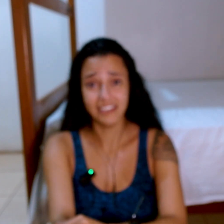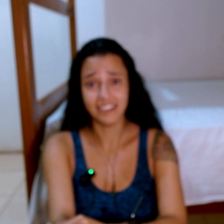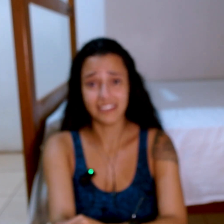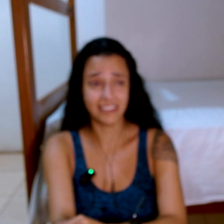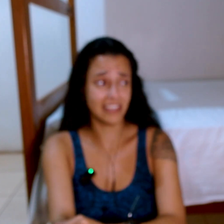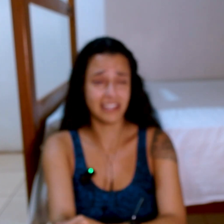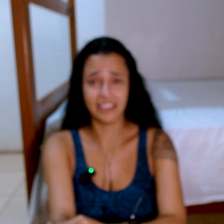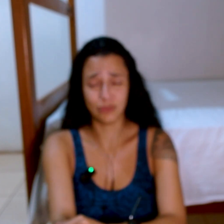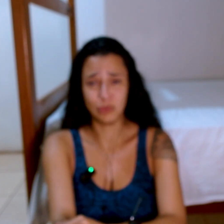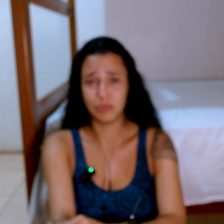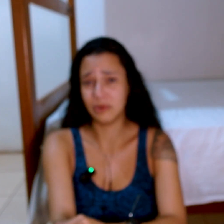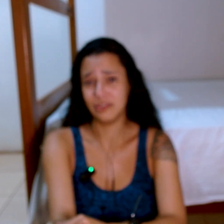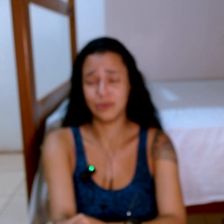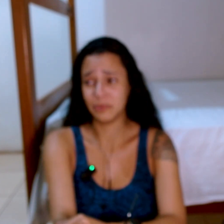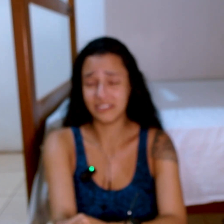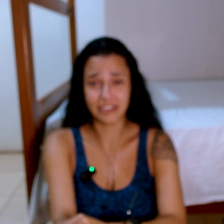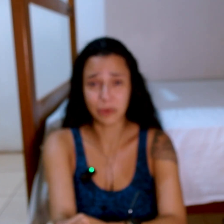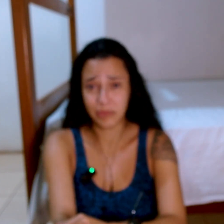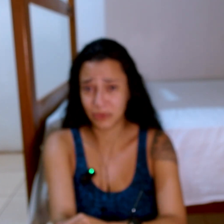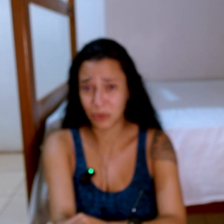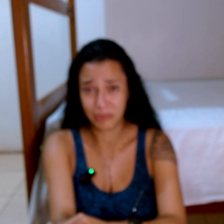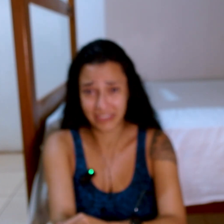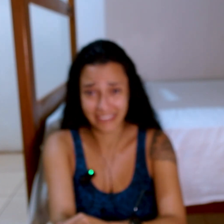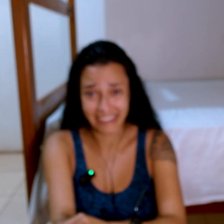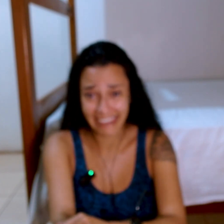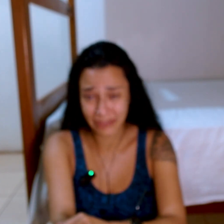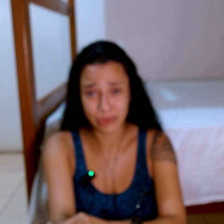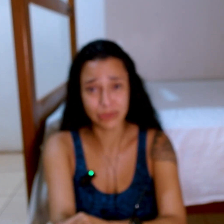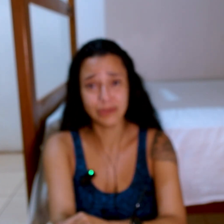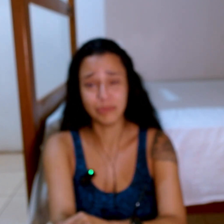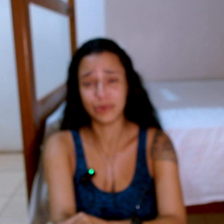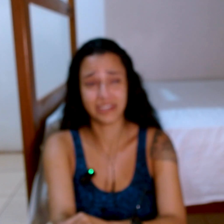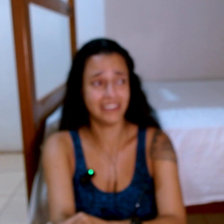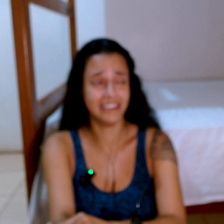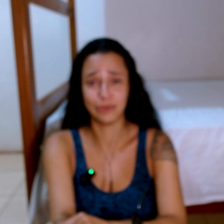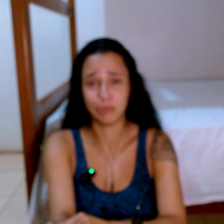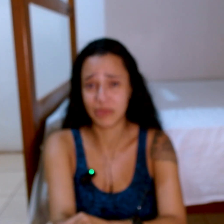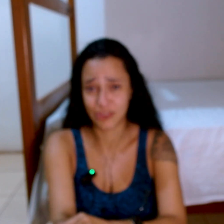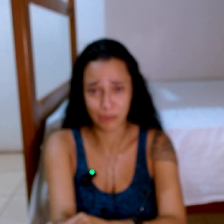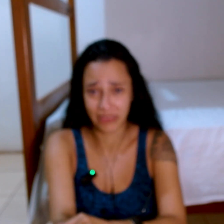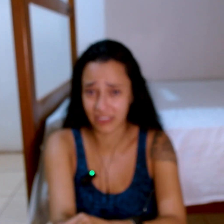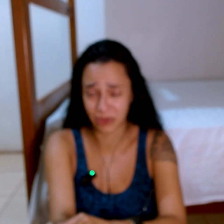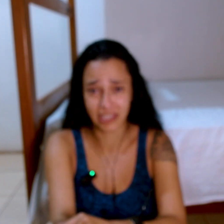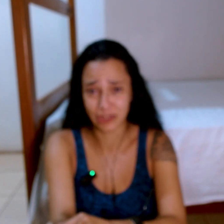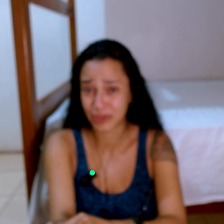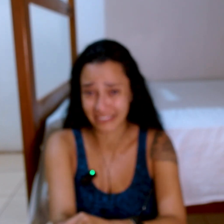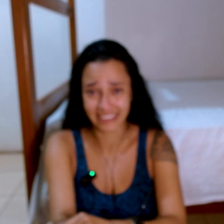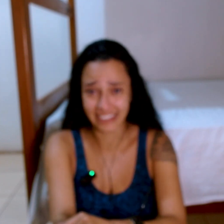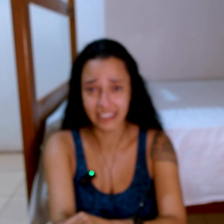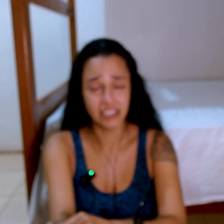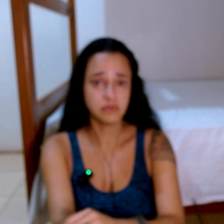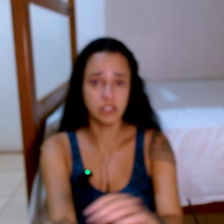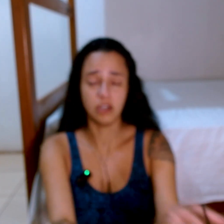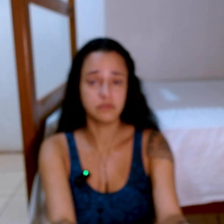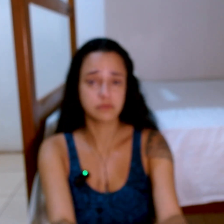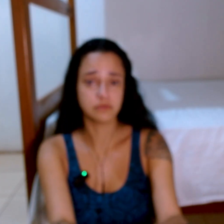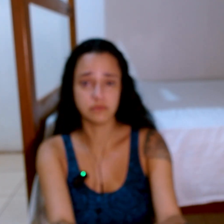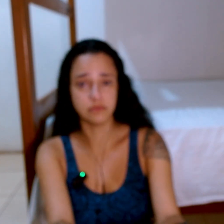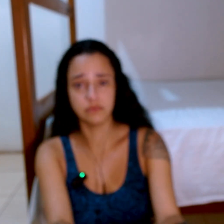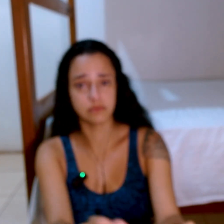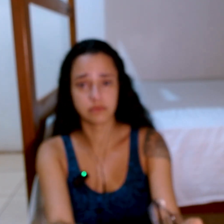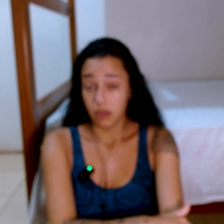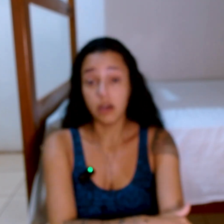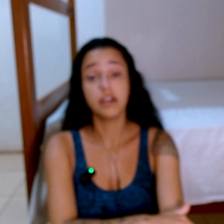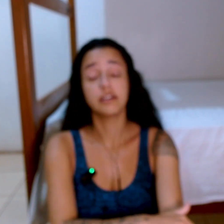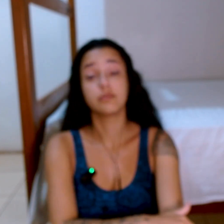ofrecer y que cree que su población va a estar comiendo conmigo de gato porque eres un ignorante no